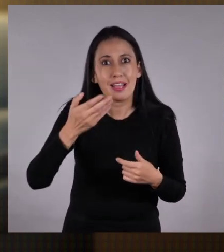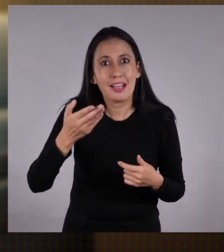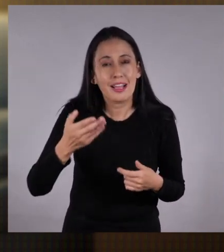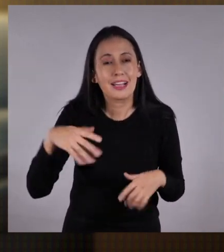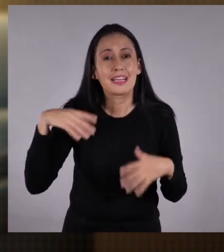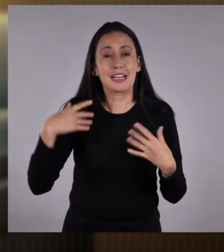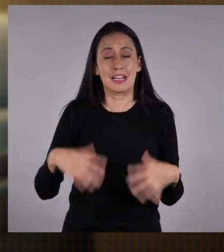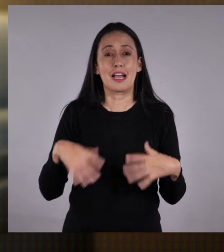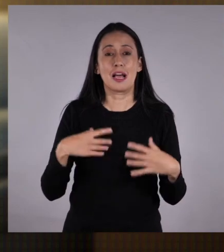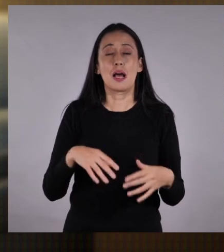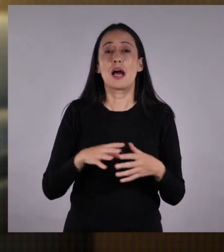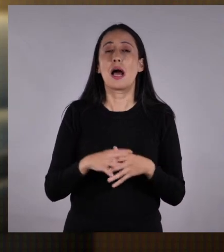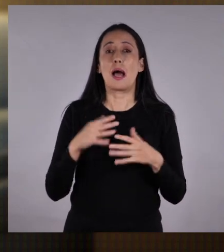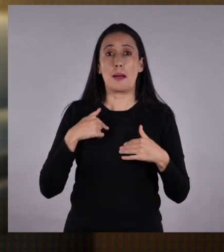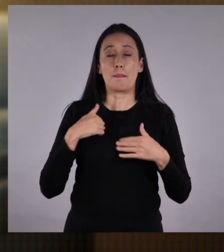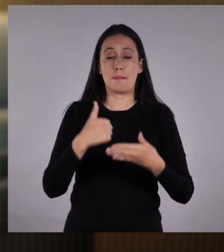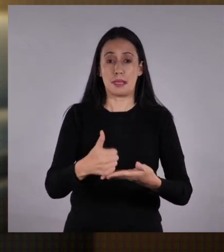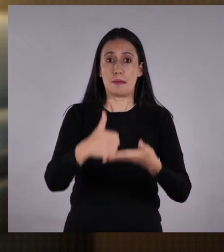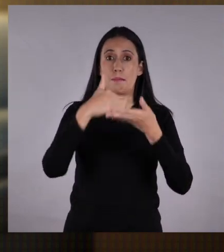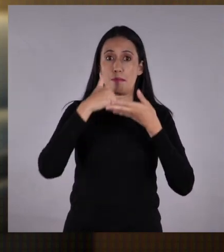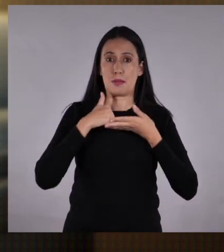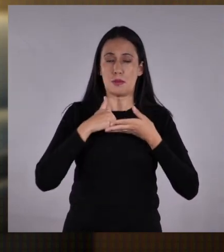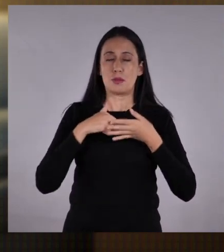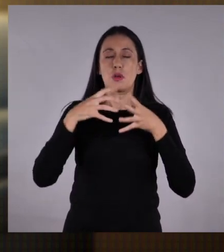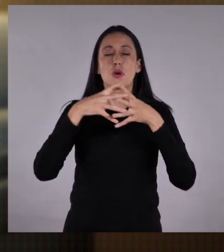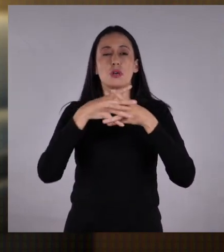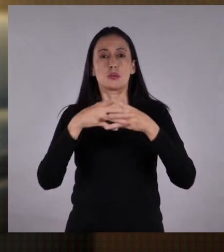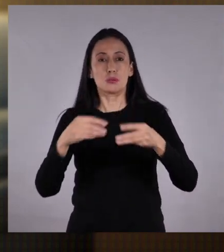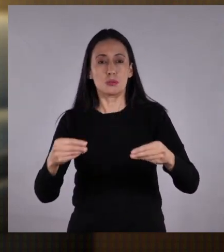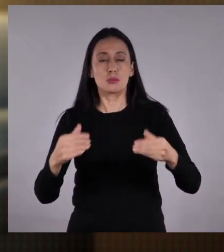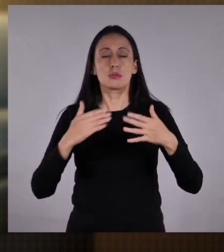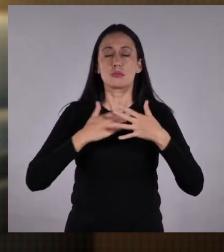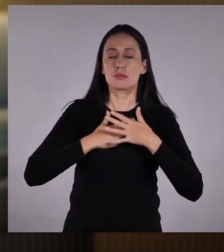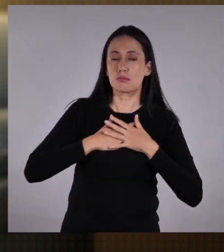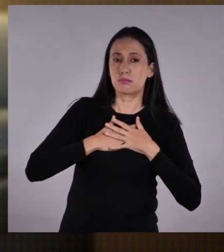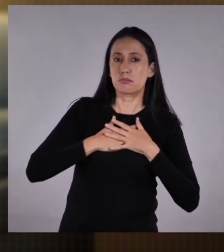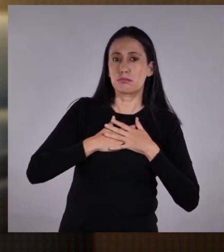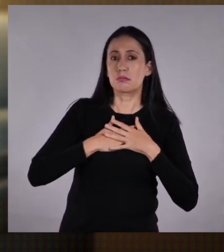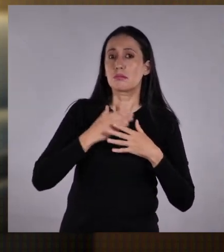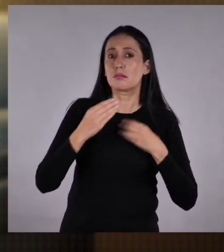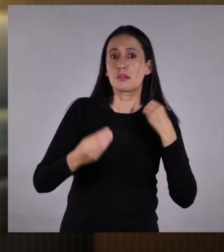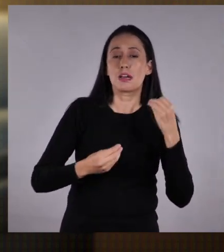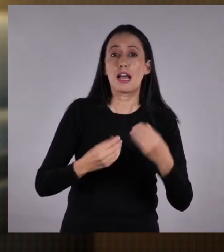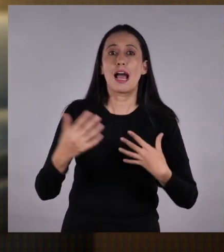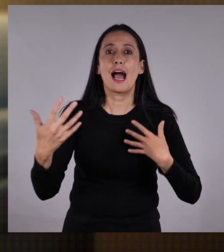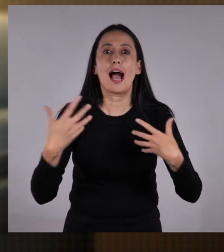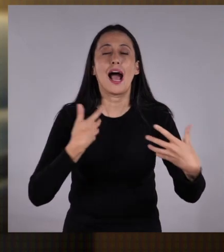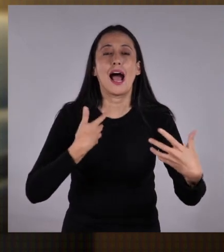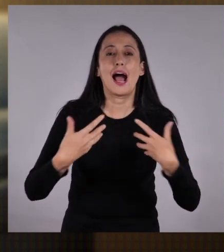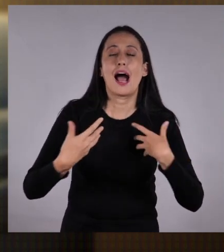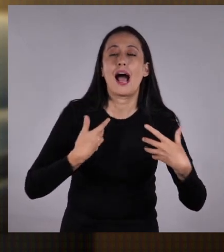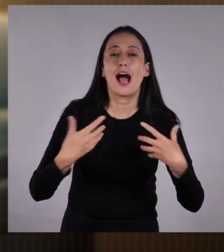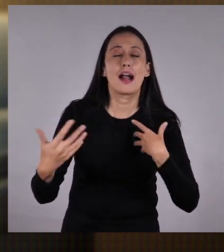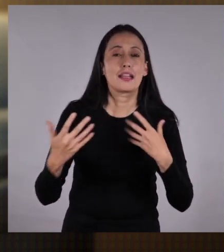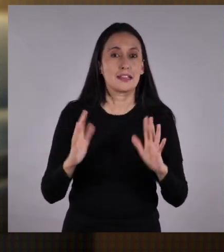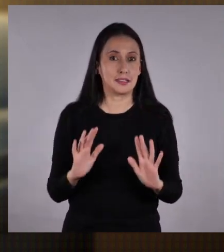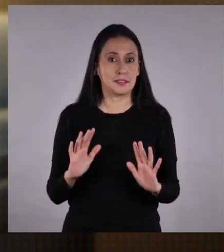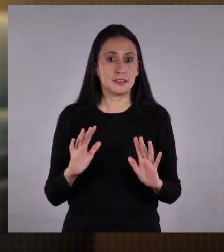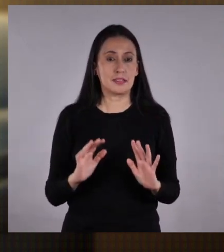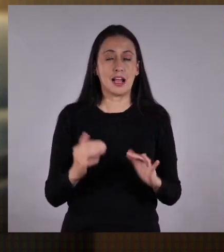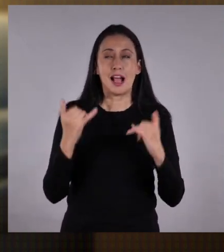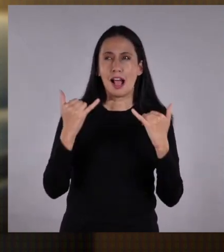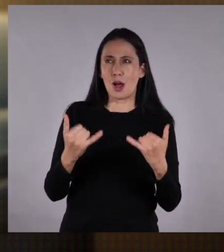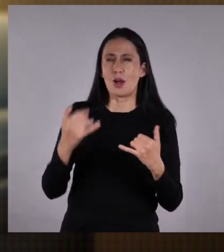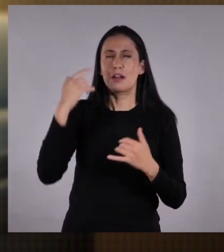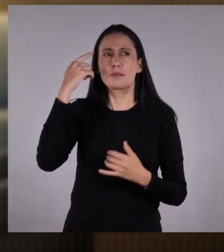a superar la pérdida de mi lobito fue el arte. Ahora que lo pienso, es full loco.